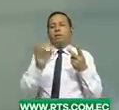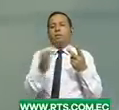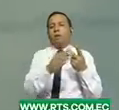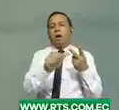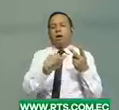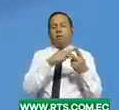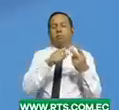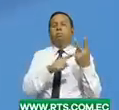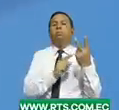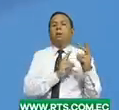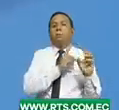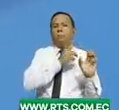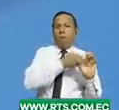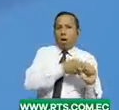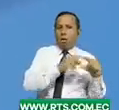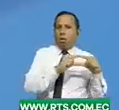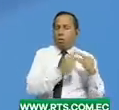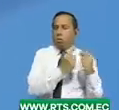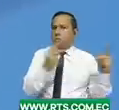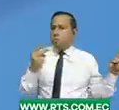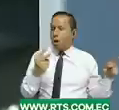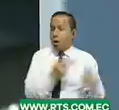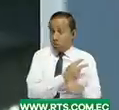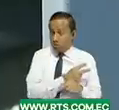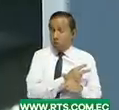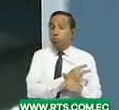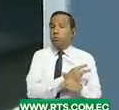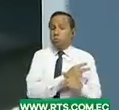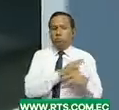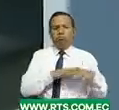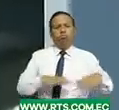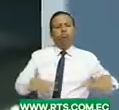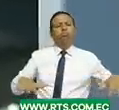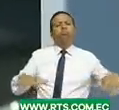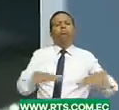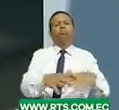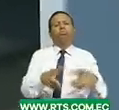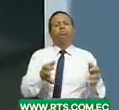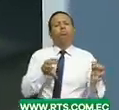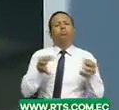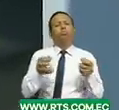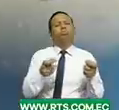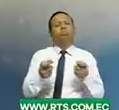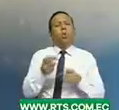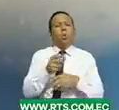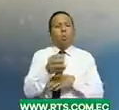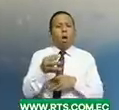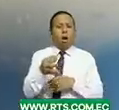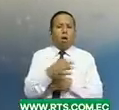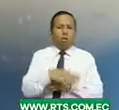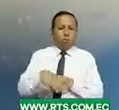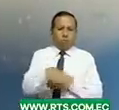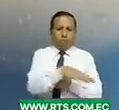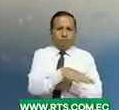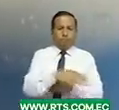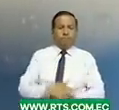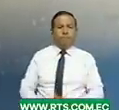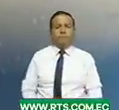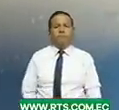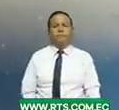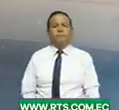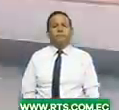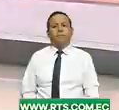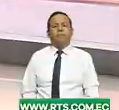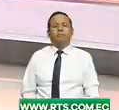peligrosa banda delictiva que opera en el cantón, informó Jorge Salazar. El